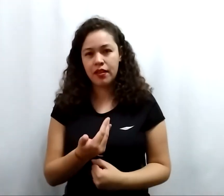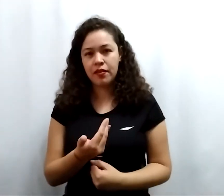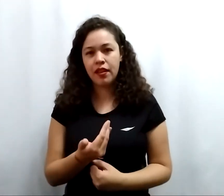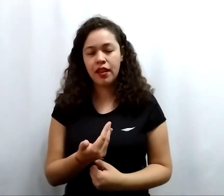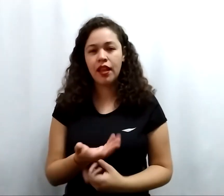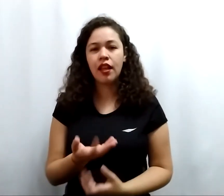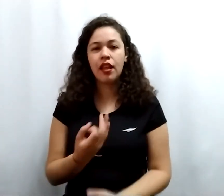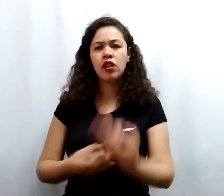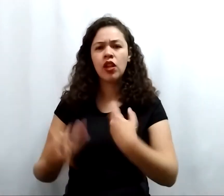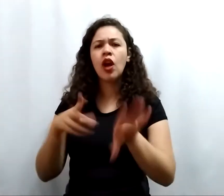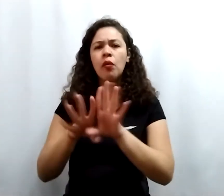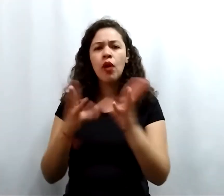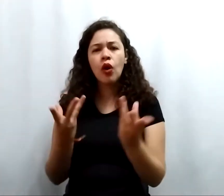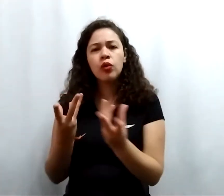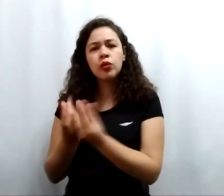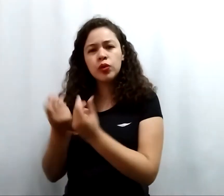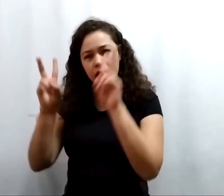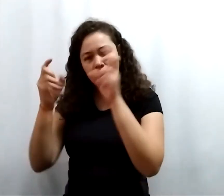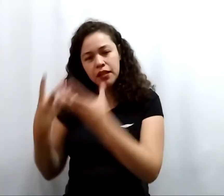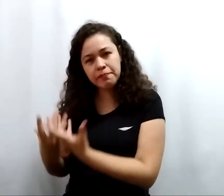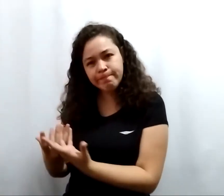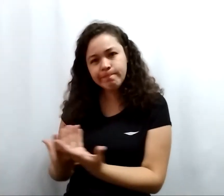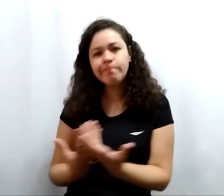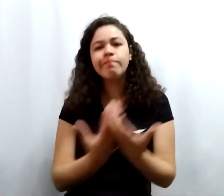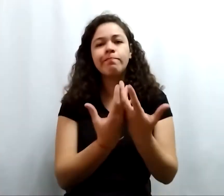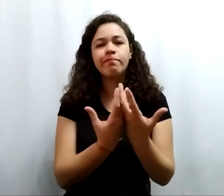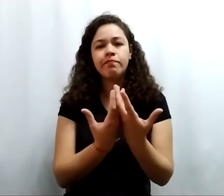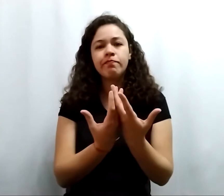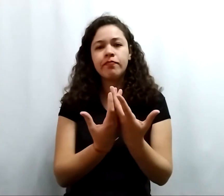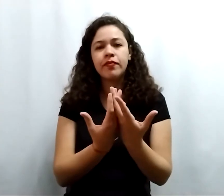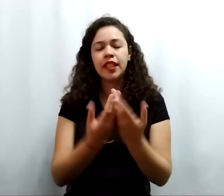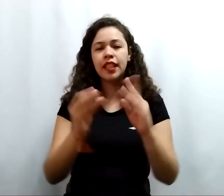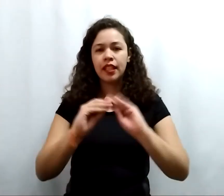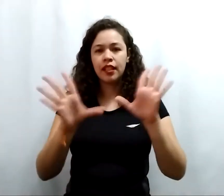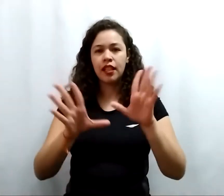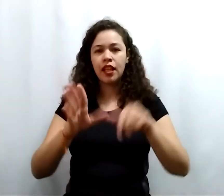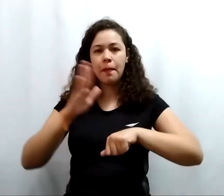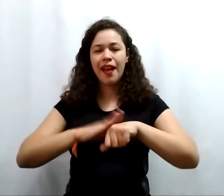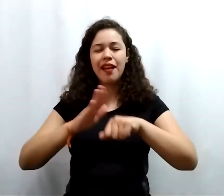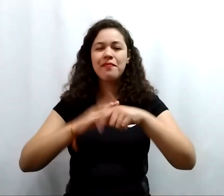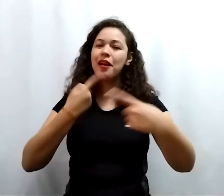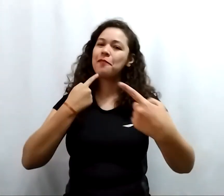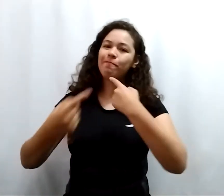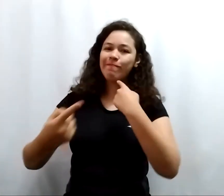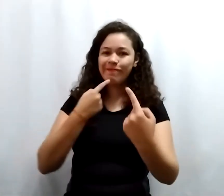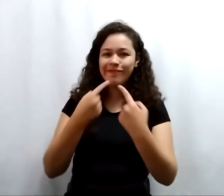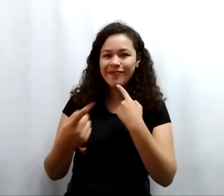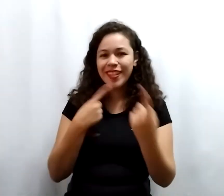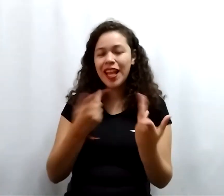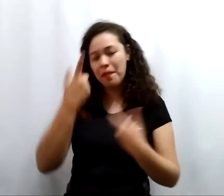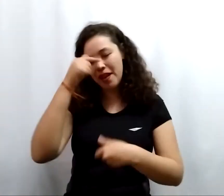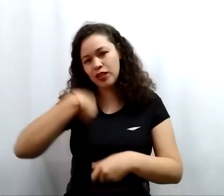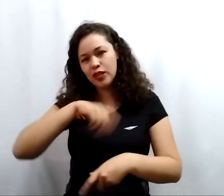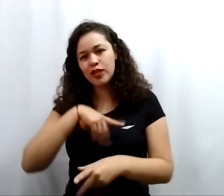irla acompañando y justo hacerlo un poco más dinámico, ¿no? Para poder darles nuestras